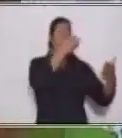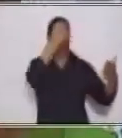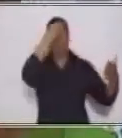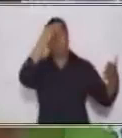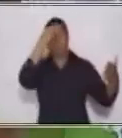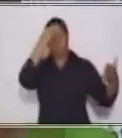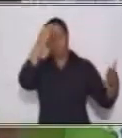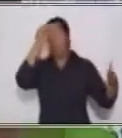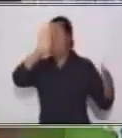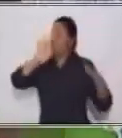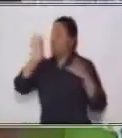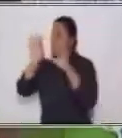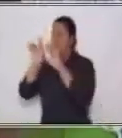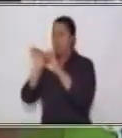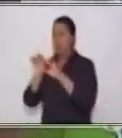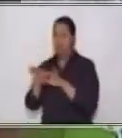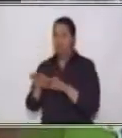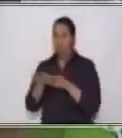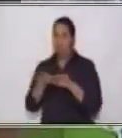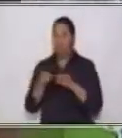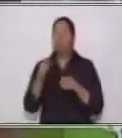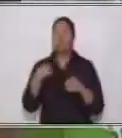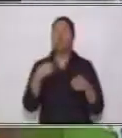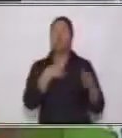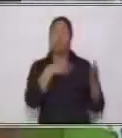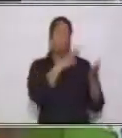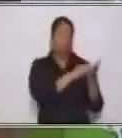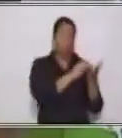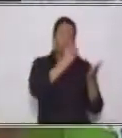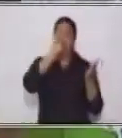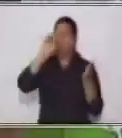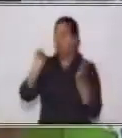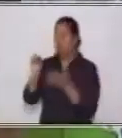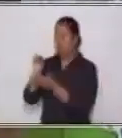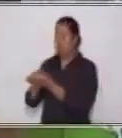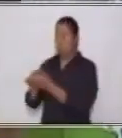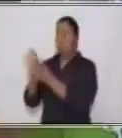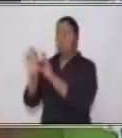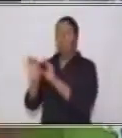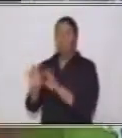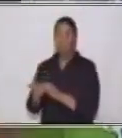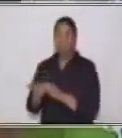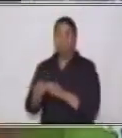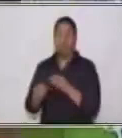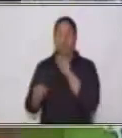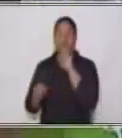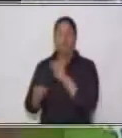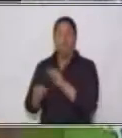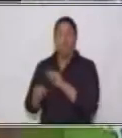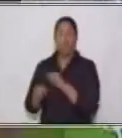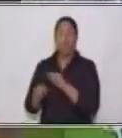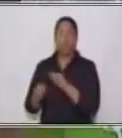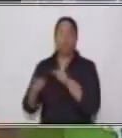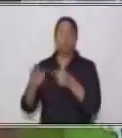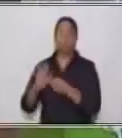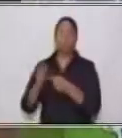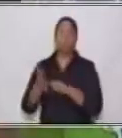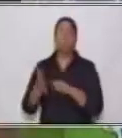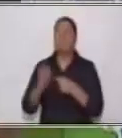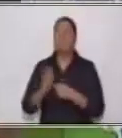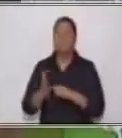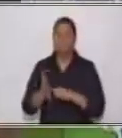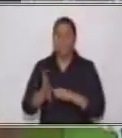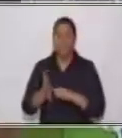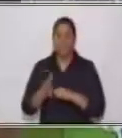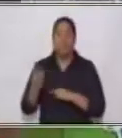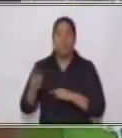conclusiones salen del texto o de la información que nos están presentando, eso quiere decir que las conclusiones parten